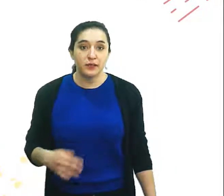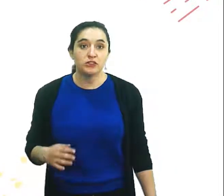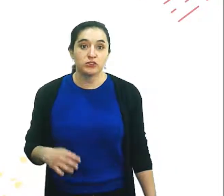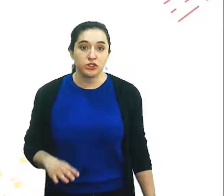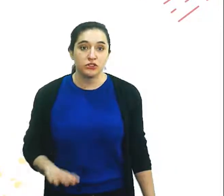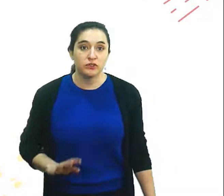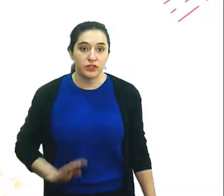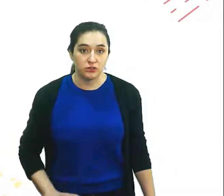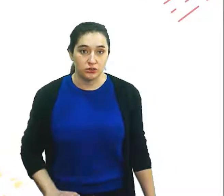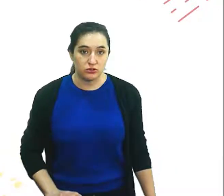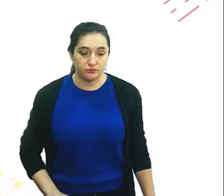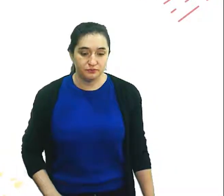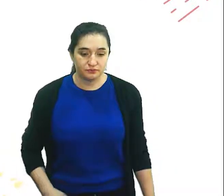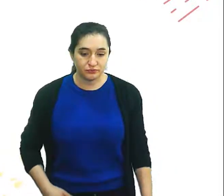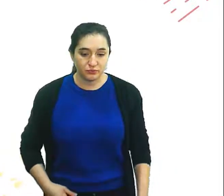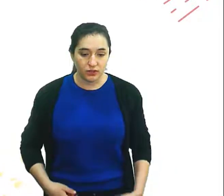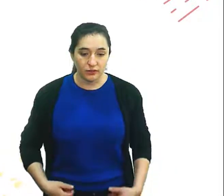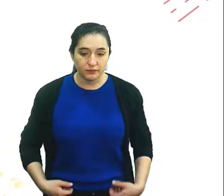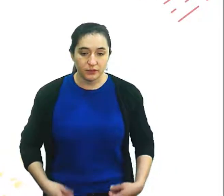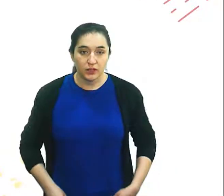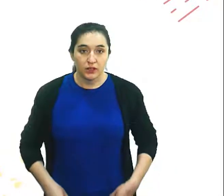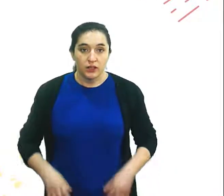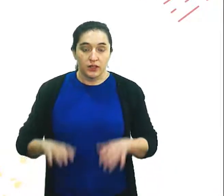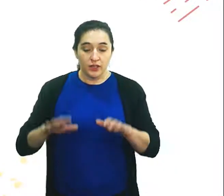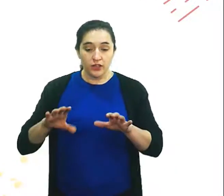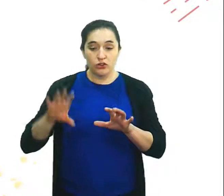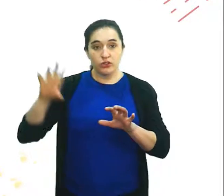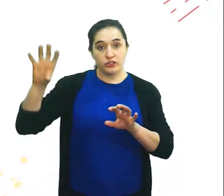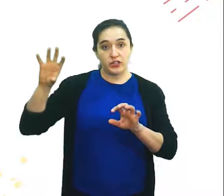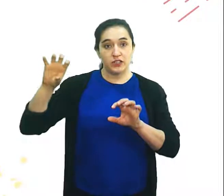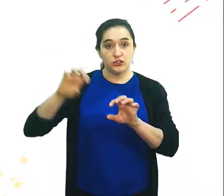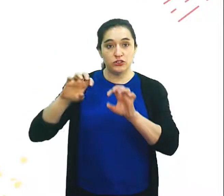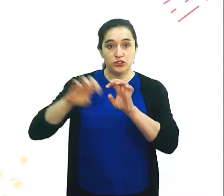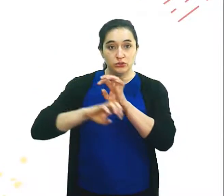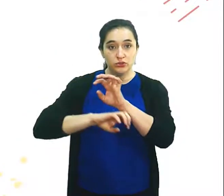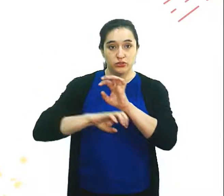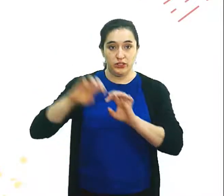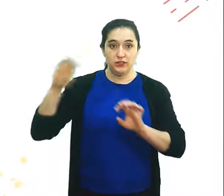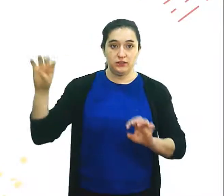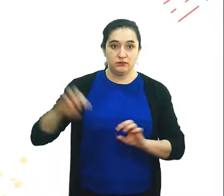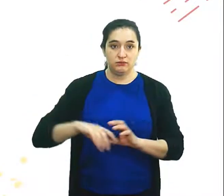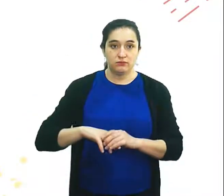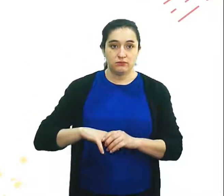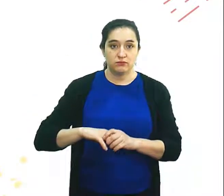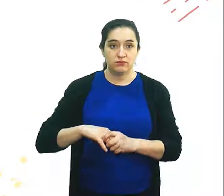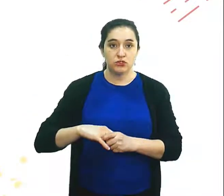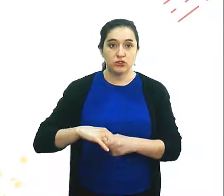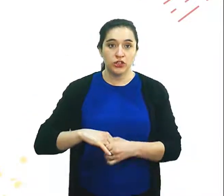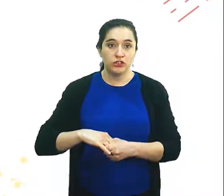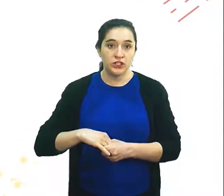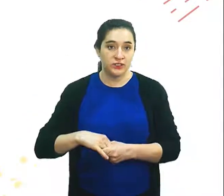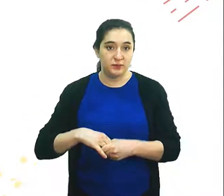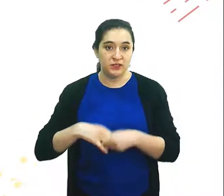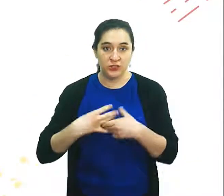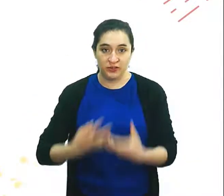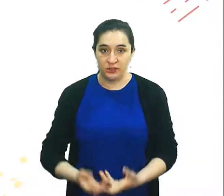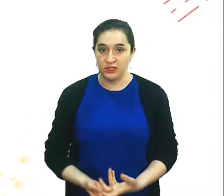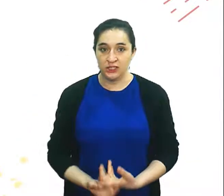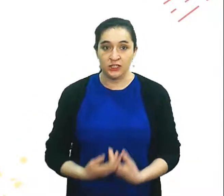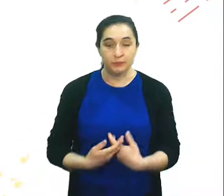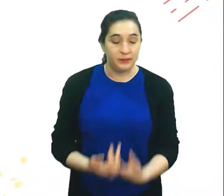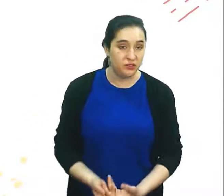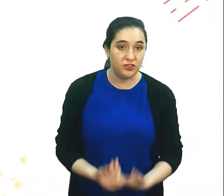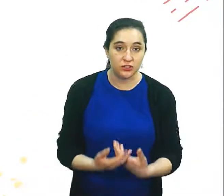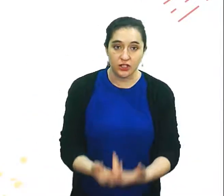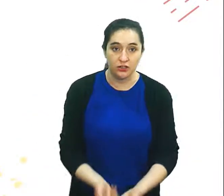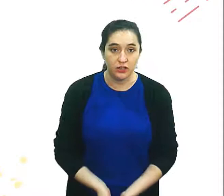en 1828. ¿Ya? Estas tres constituciones, yo no quiero que se aprenda nuevamente